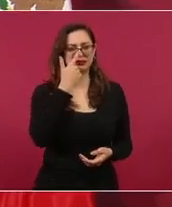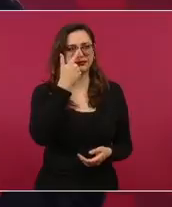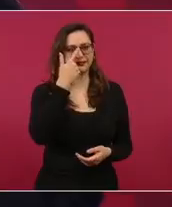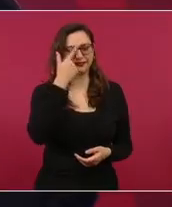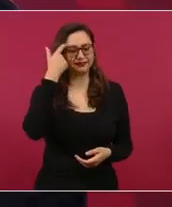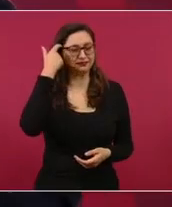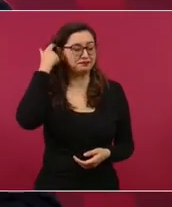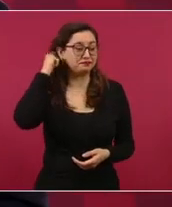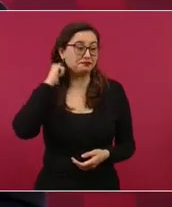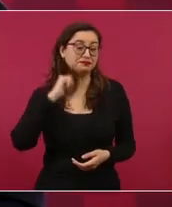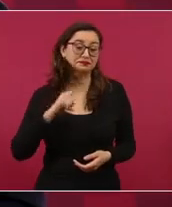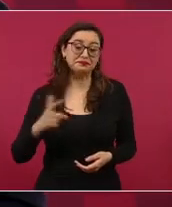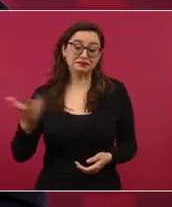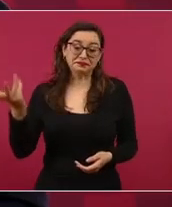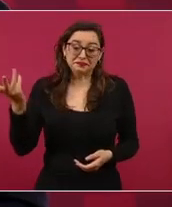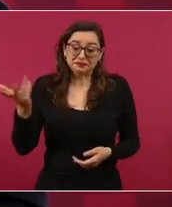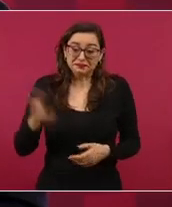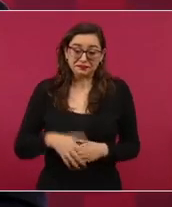pues